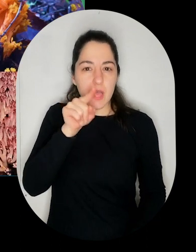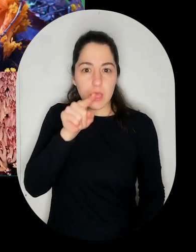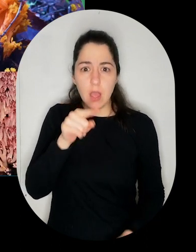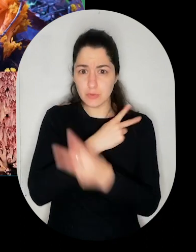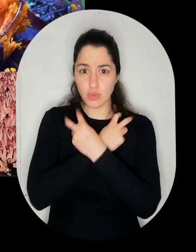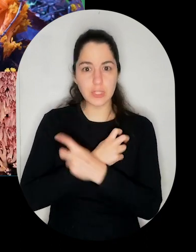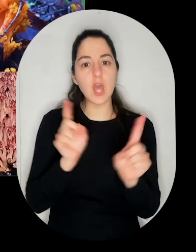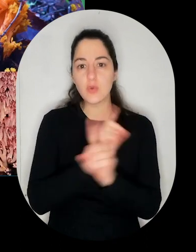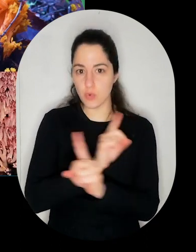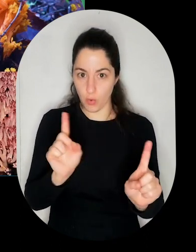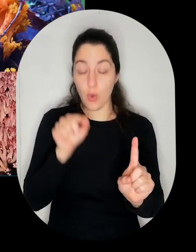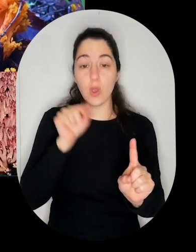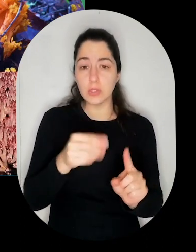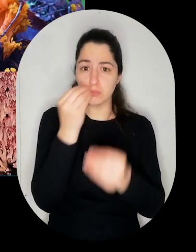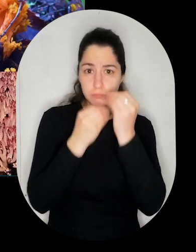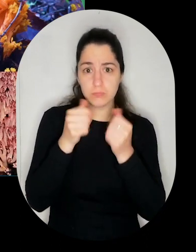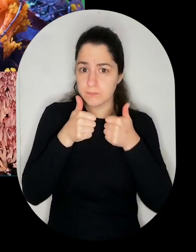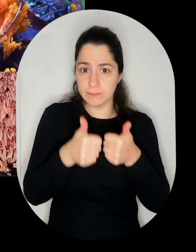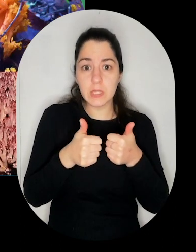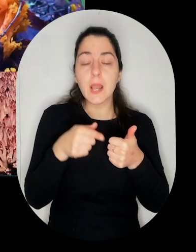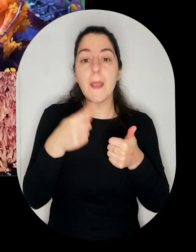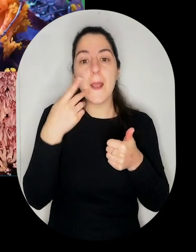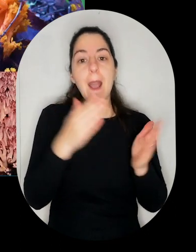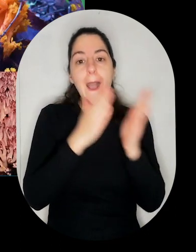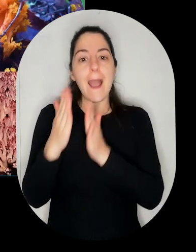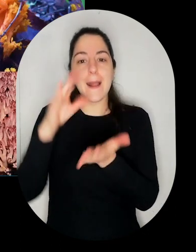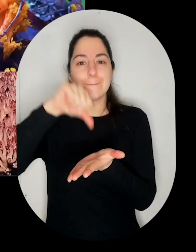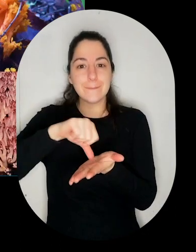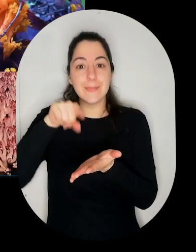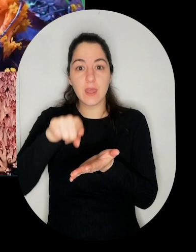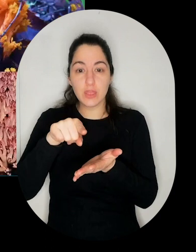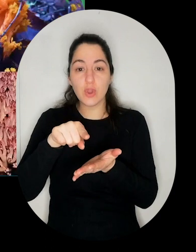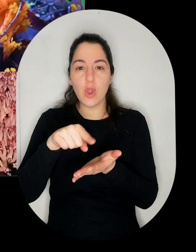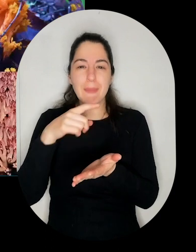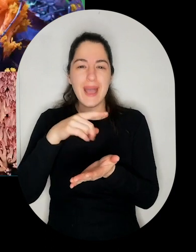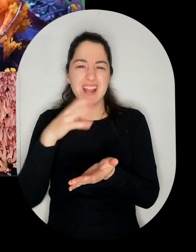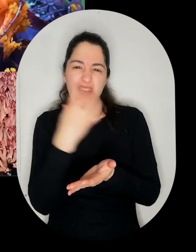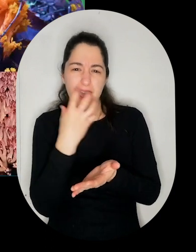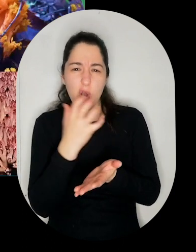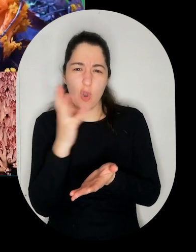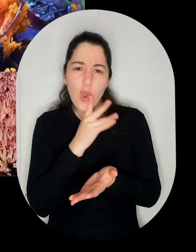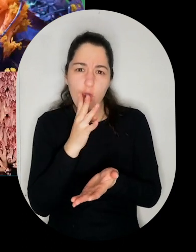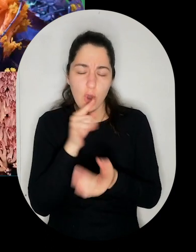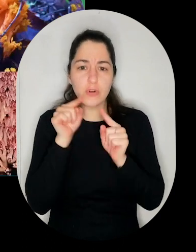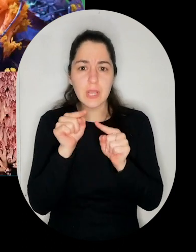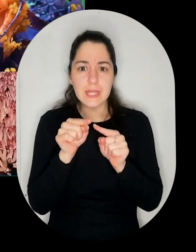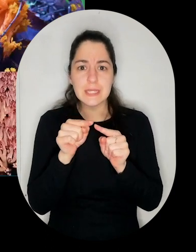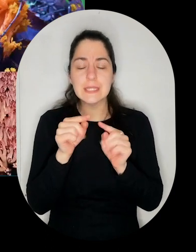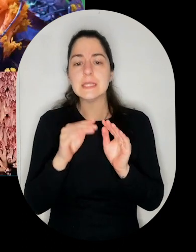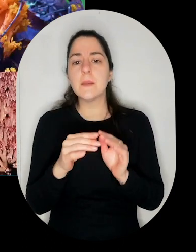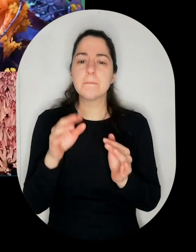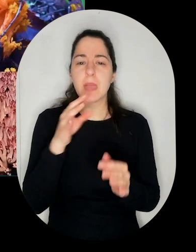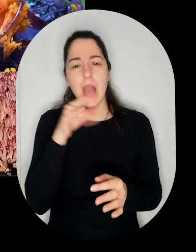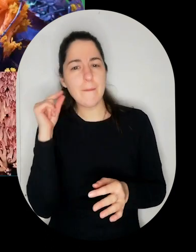bajito, es tóxica. En realidad no. Tenemos ramaria al medio, la ramaria subaurantiaca de color más naranjo.